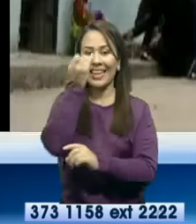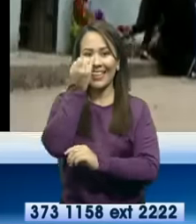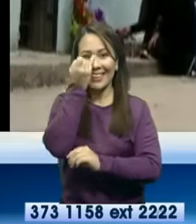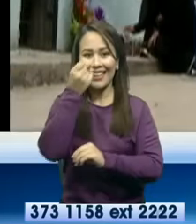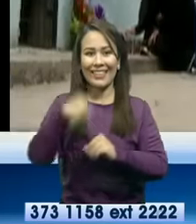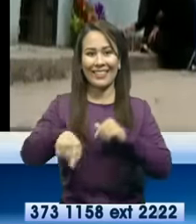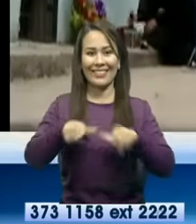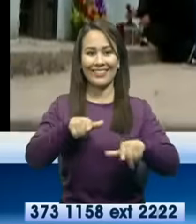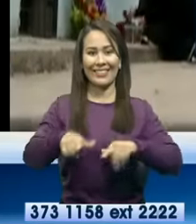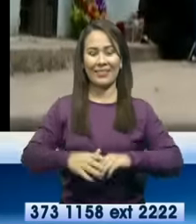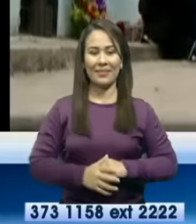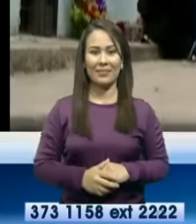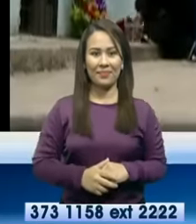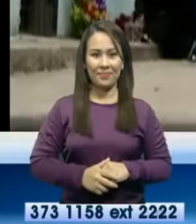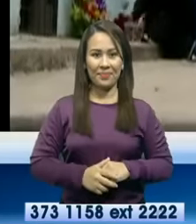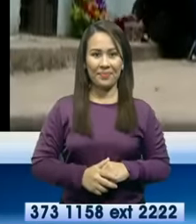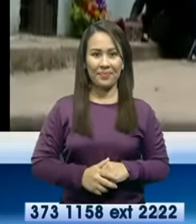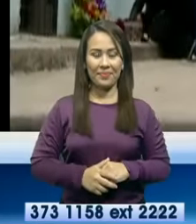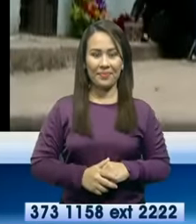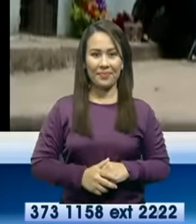Cotacachi.